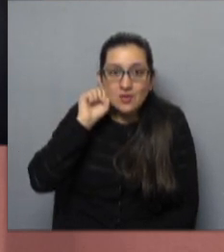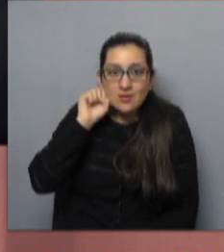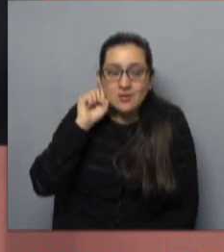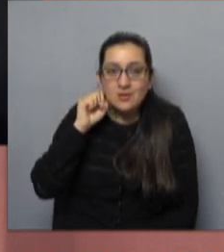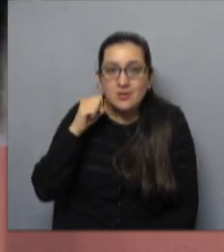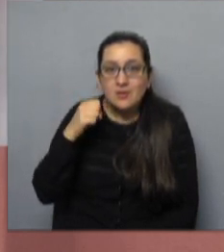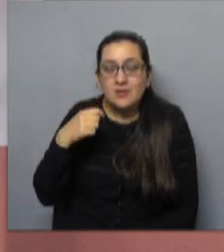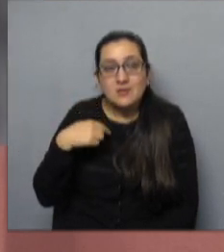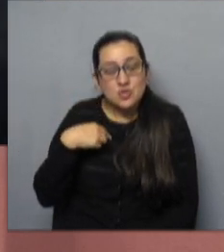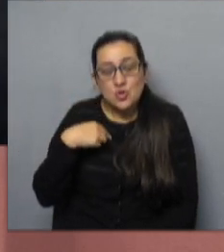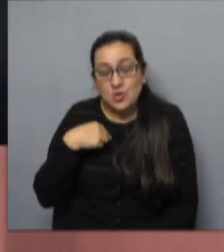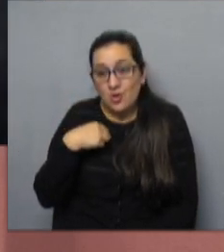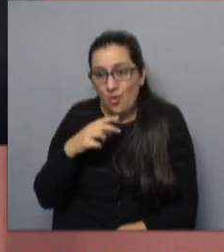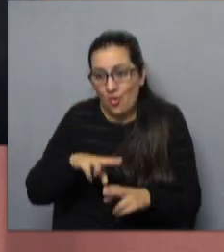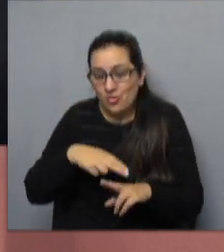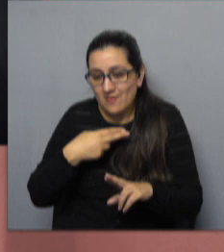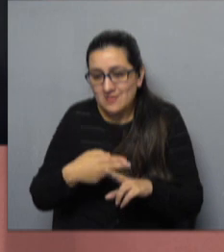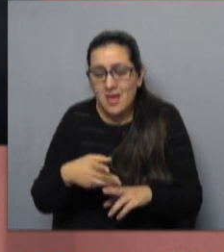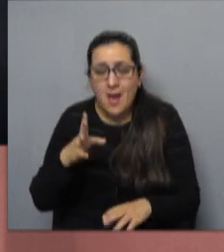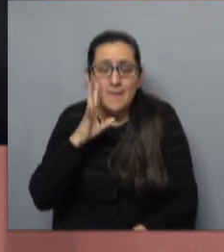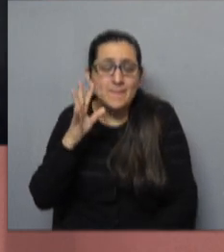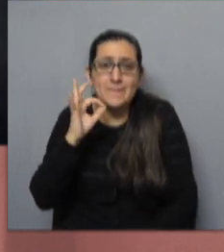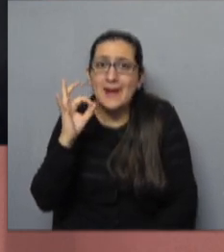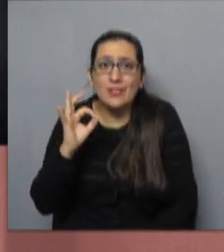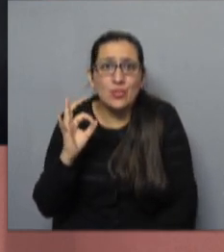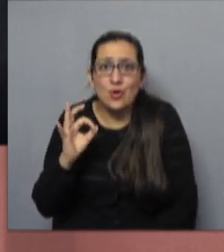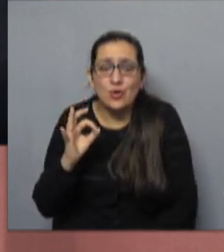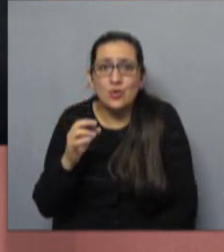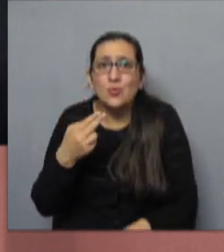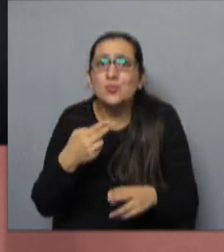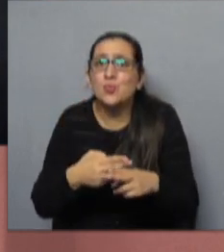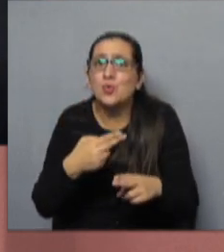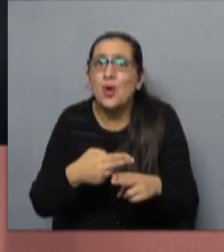ahí me mandé la segunda. Perdóname, ¿cómo te llamas?